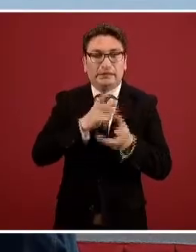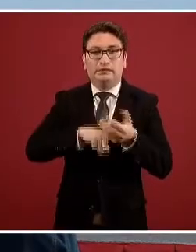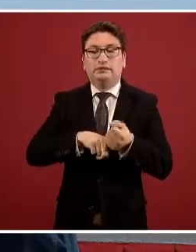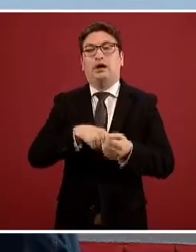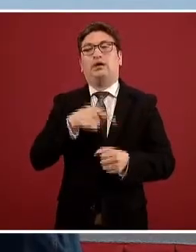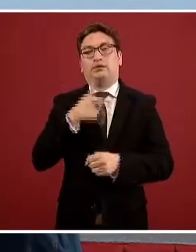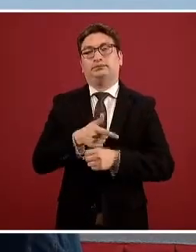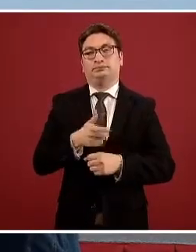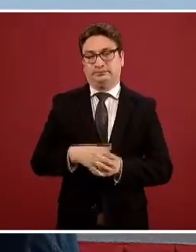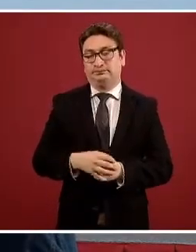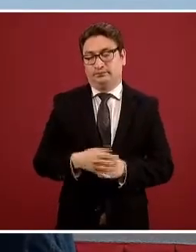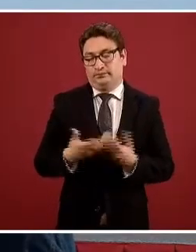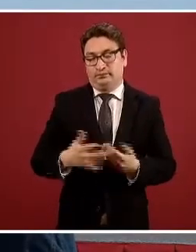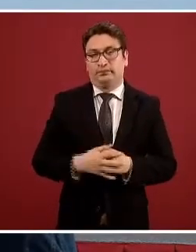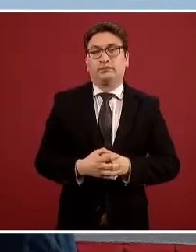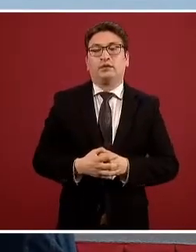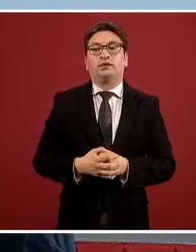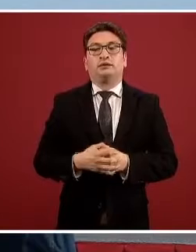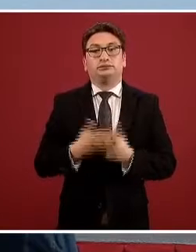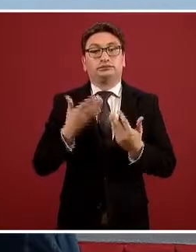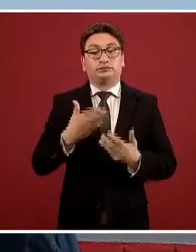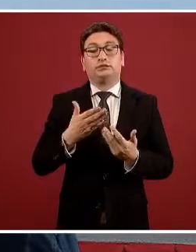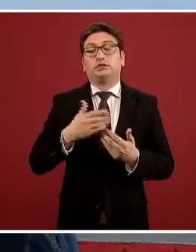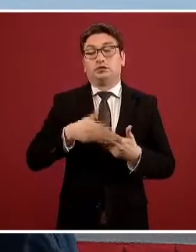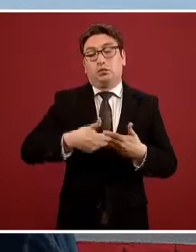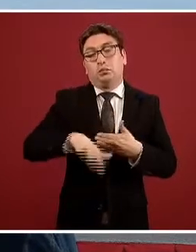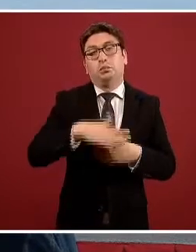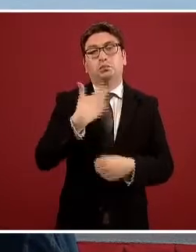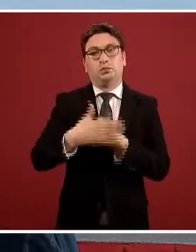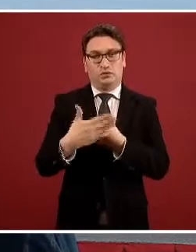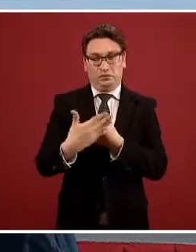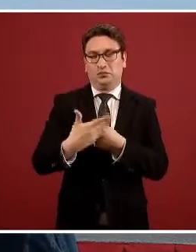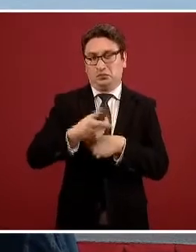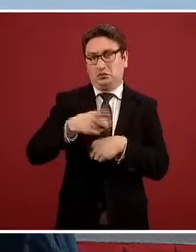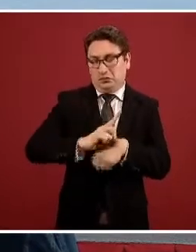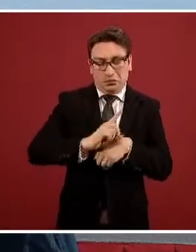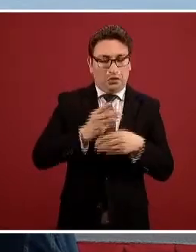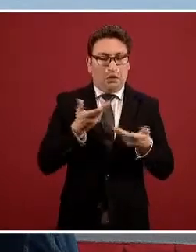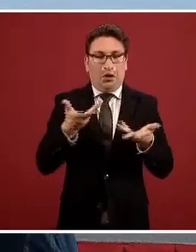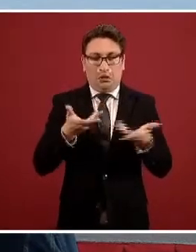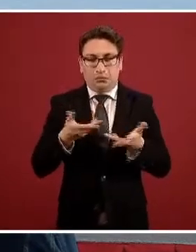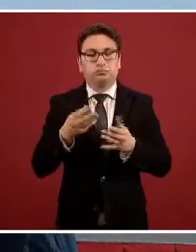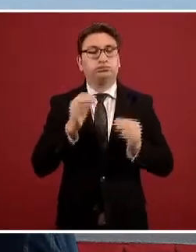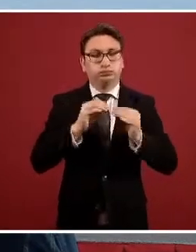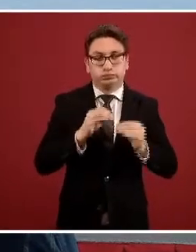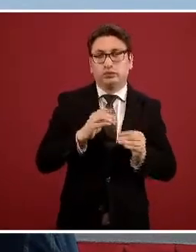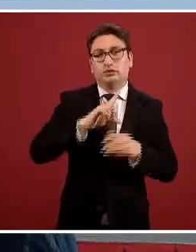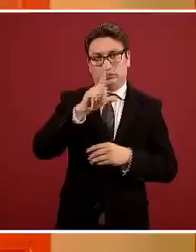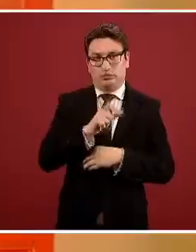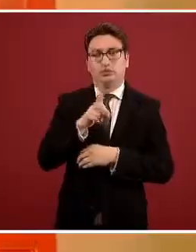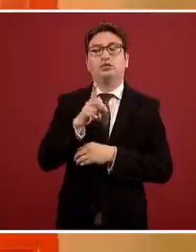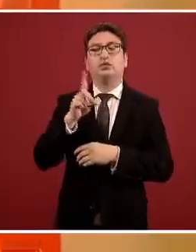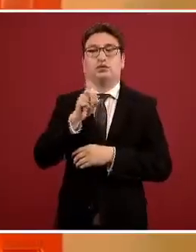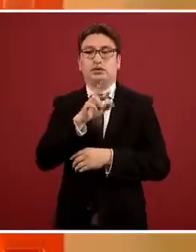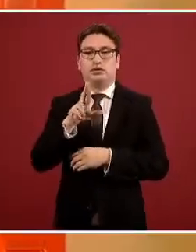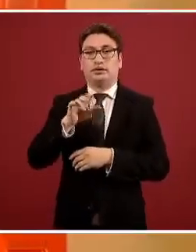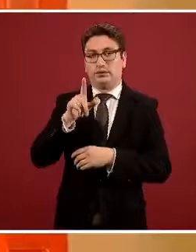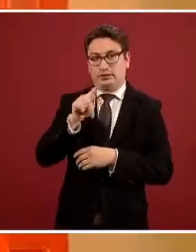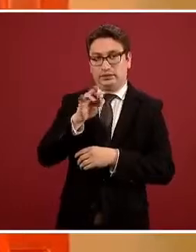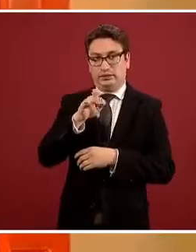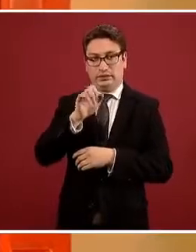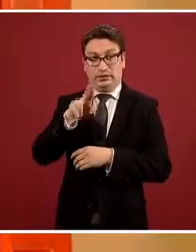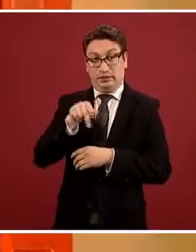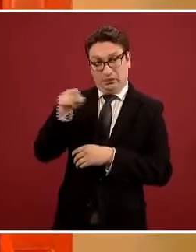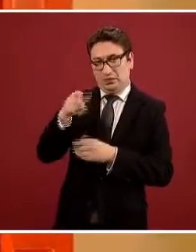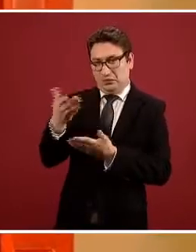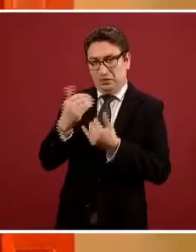calibre. Vamos a preparar en días próximos y sin duda a quien invitaremos es al doctor Reyes Terán para que nos comente de